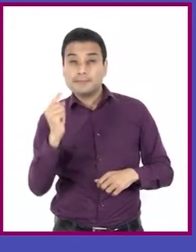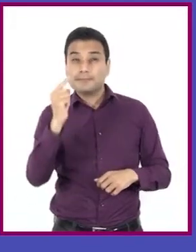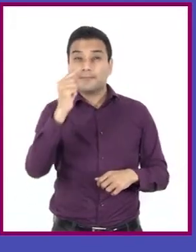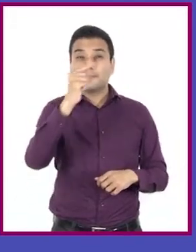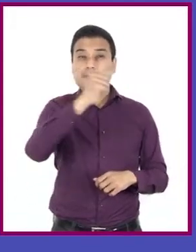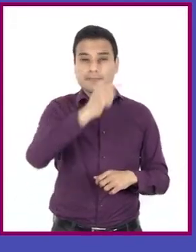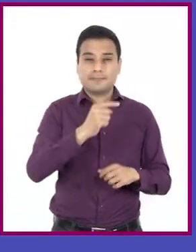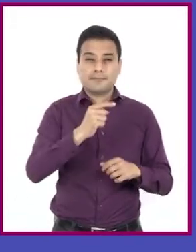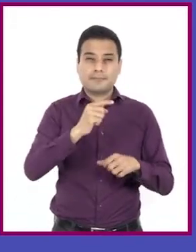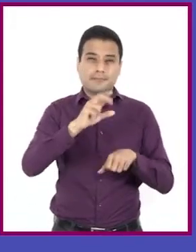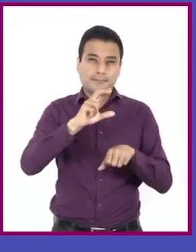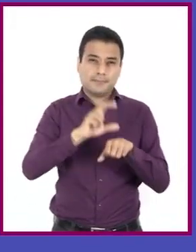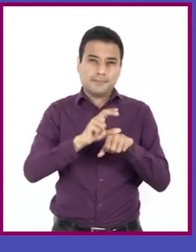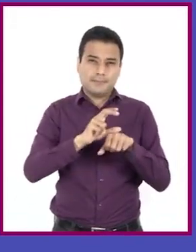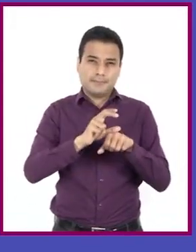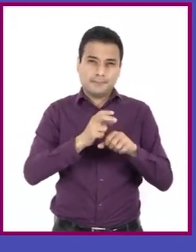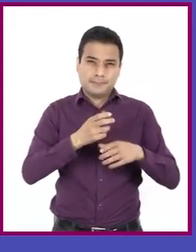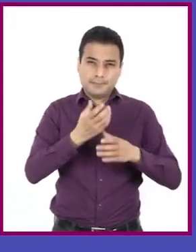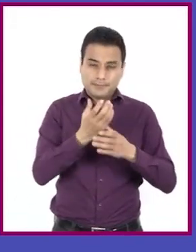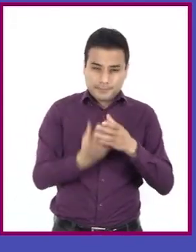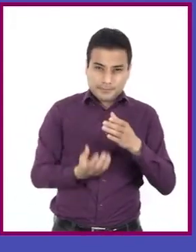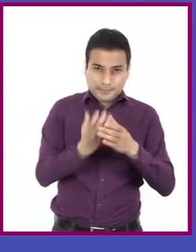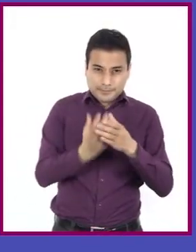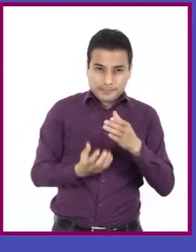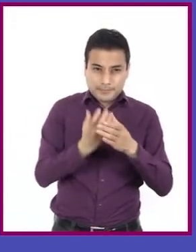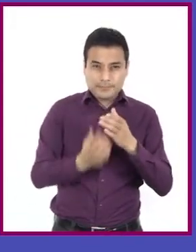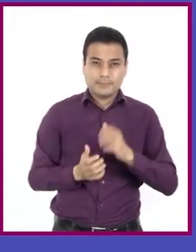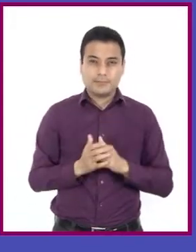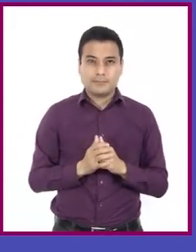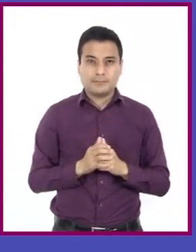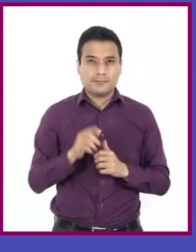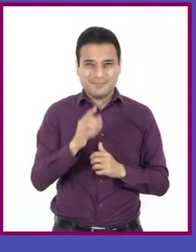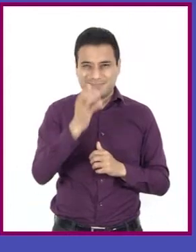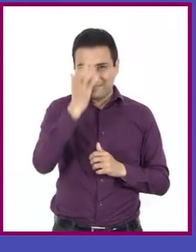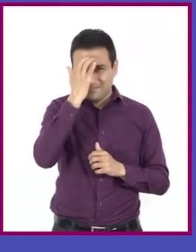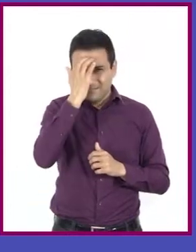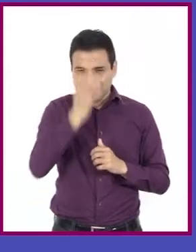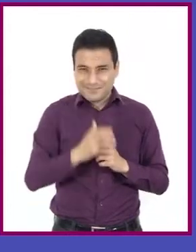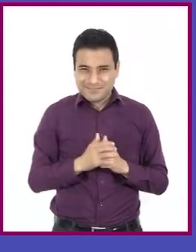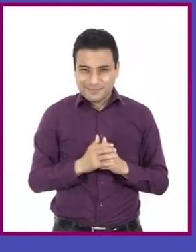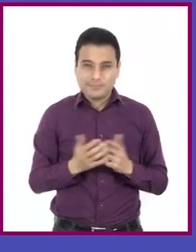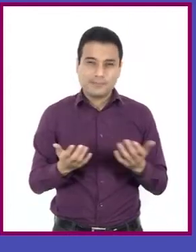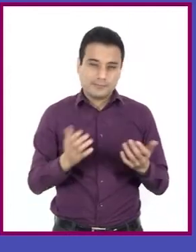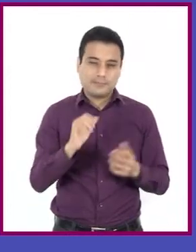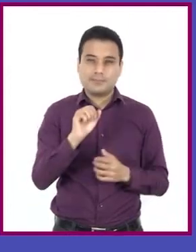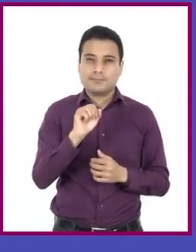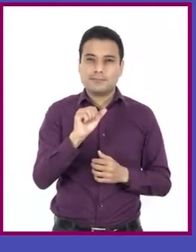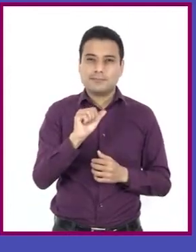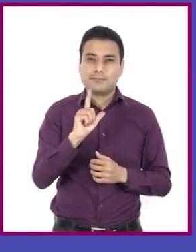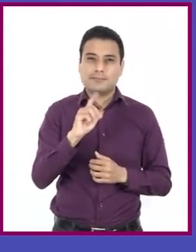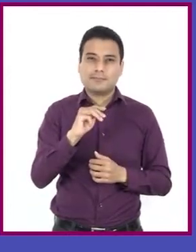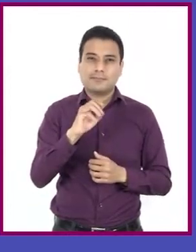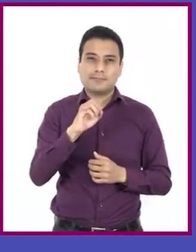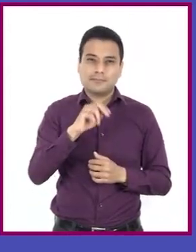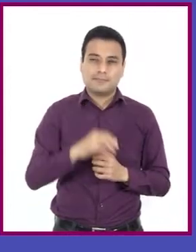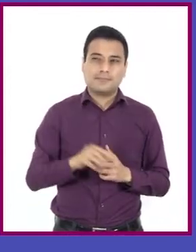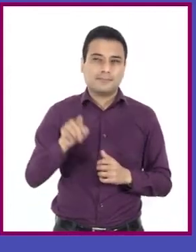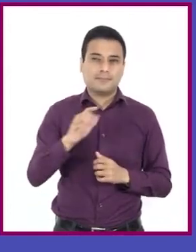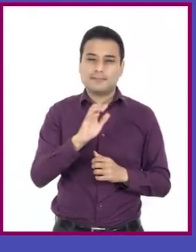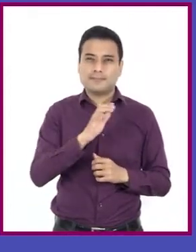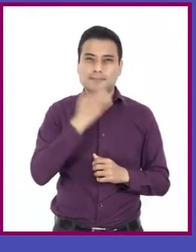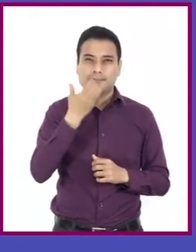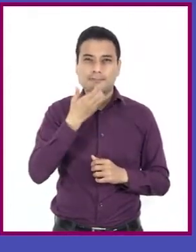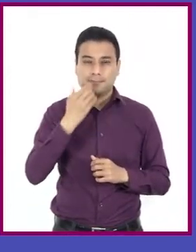Debo decir, por lo que sé, que un pez que nada a contracorriente es el salmón y lo hace para depositar sus